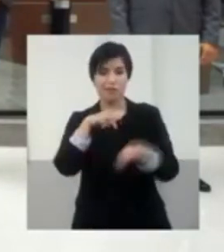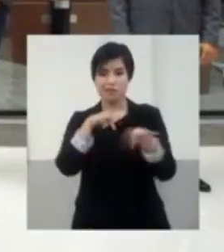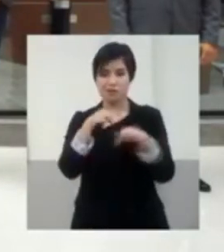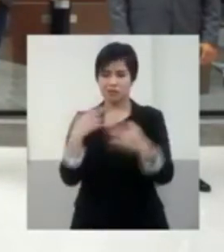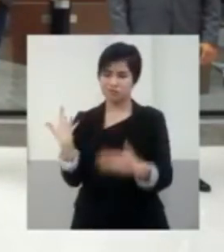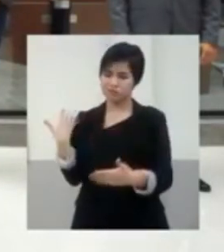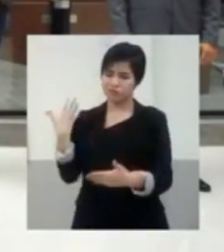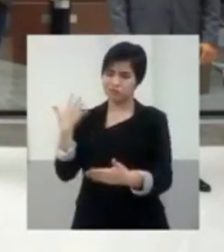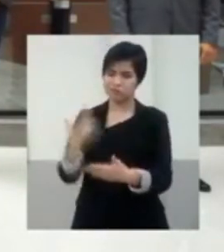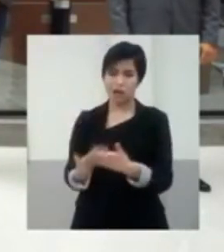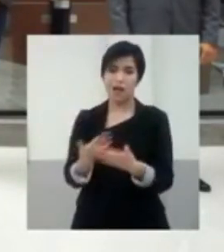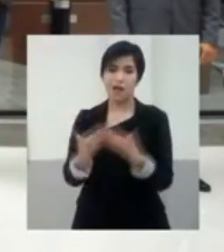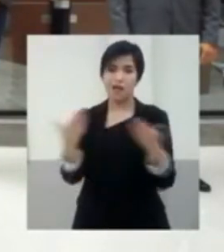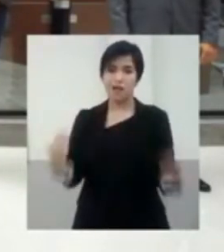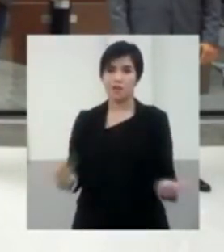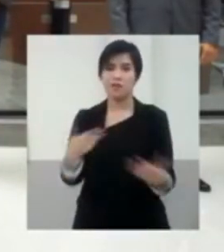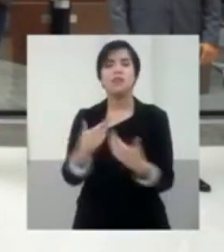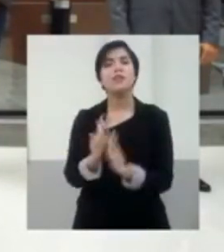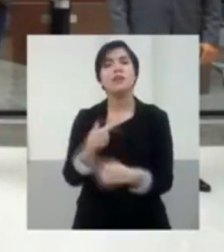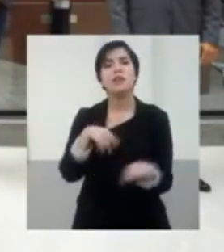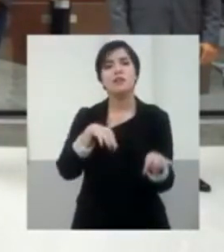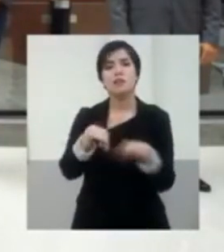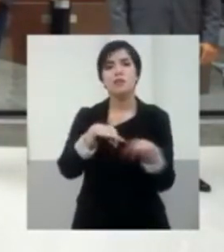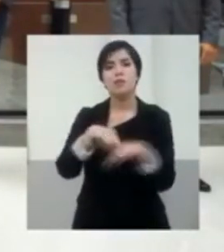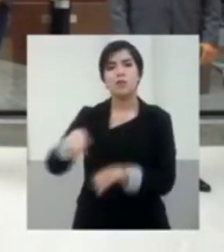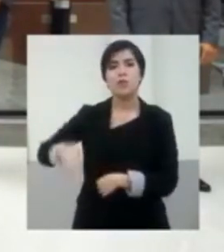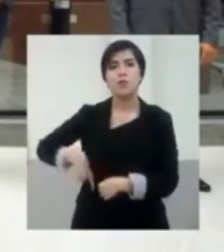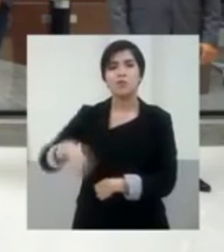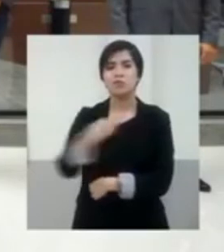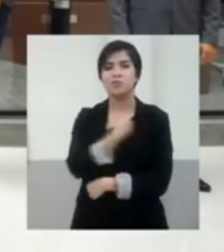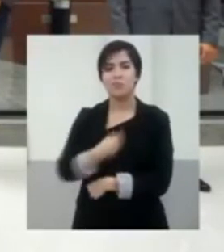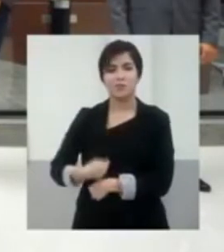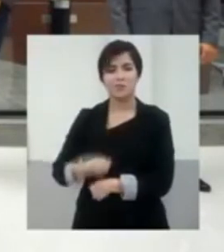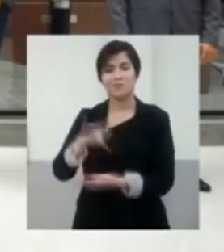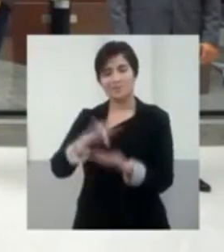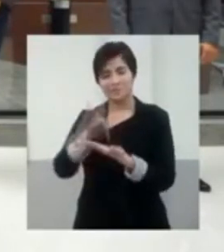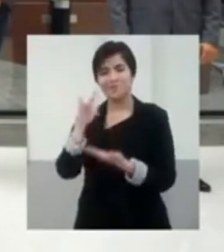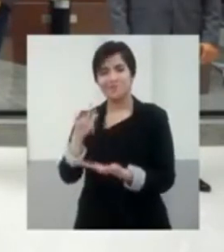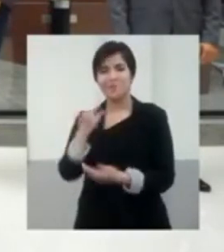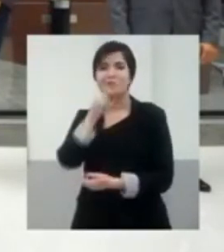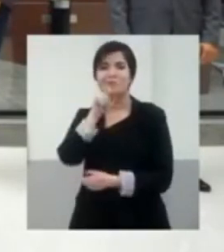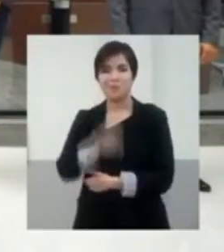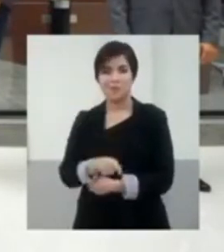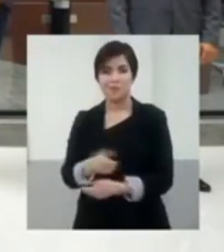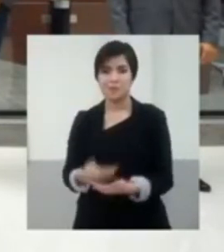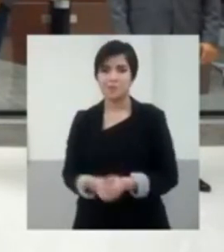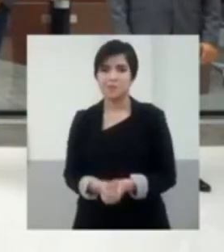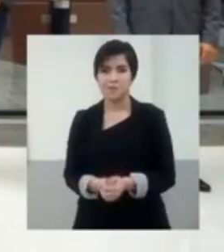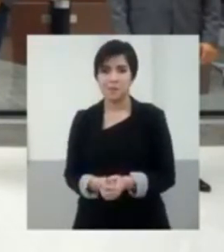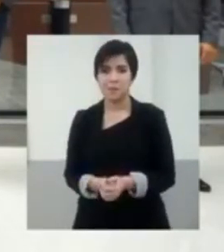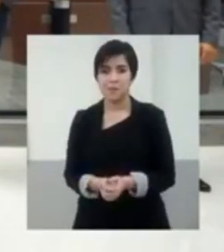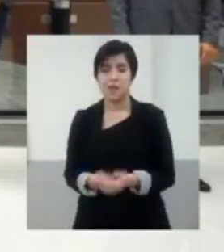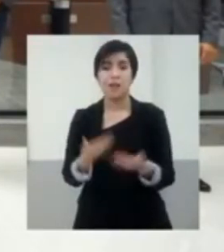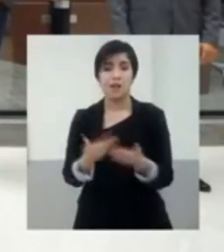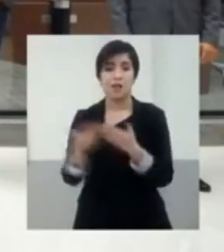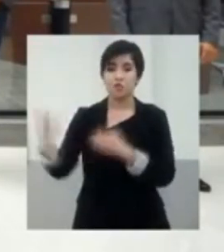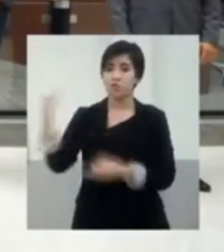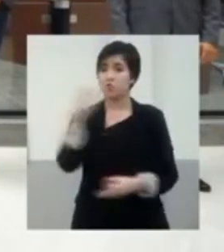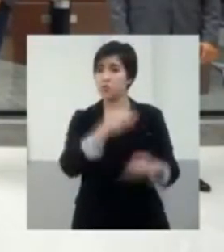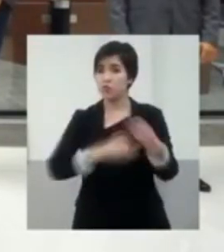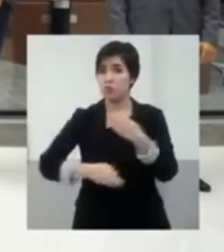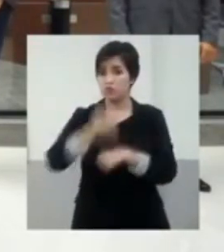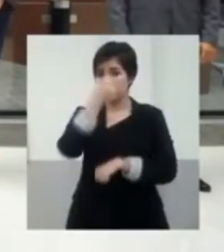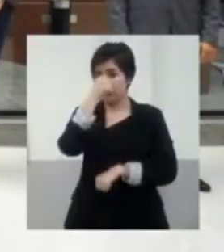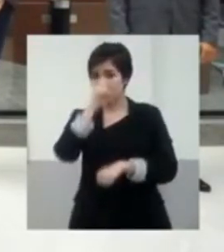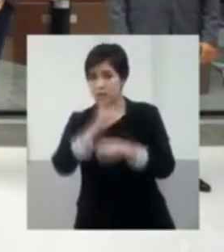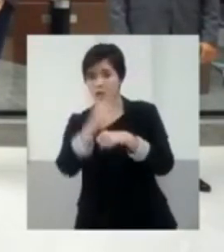la convicción de que al hacerlo, la principal encomienda es servir a la población y que debo desempeñar el cargo